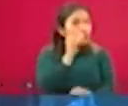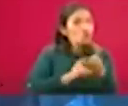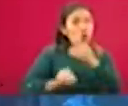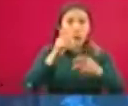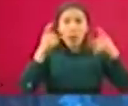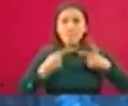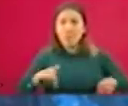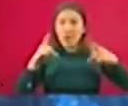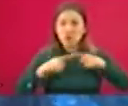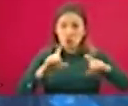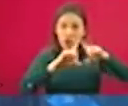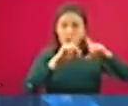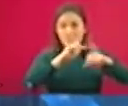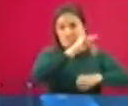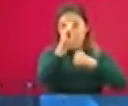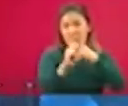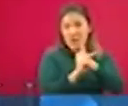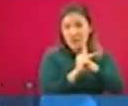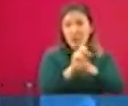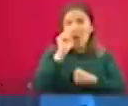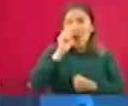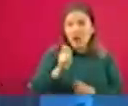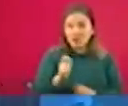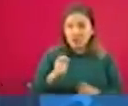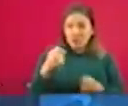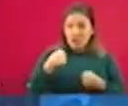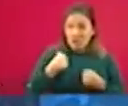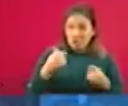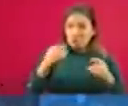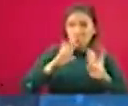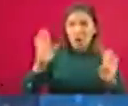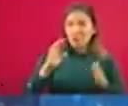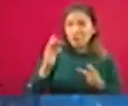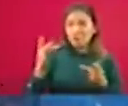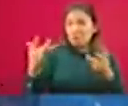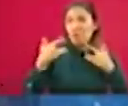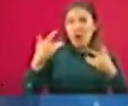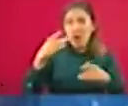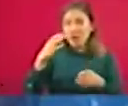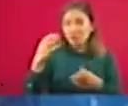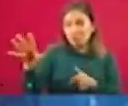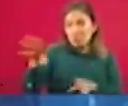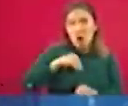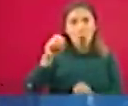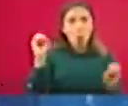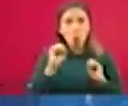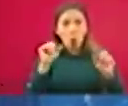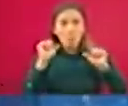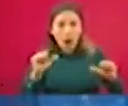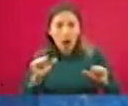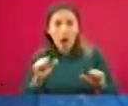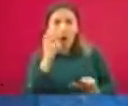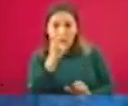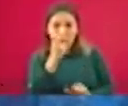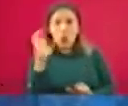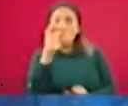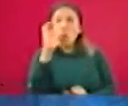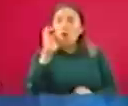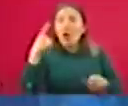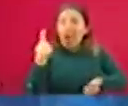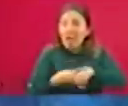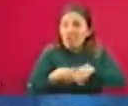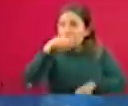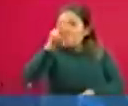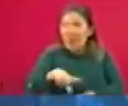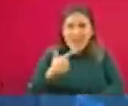de pruebas positivas no necesariamente es adicional a el número de casos que registran las unidades de salud. De